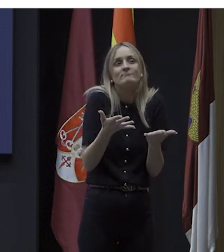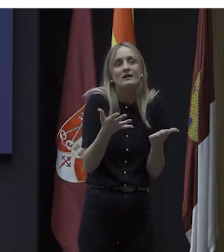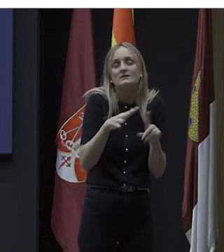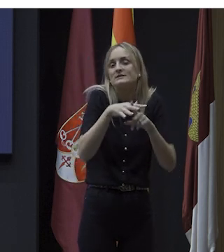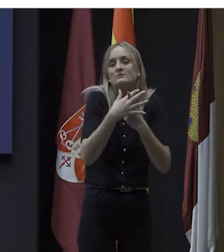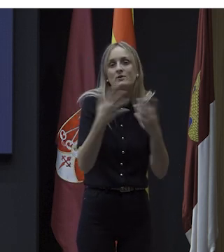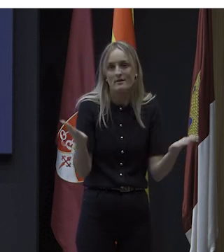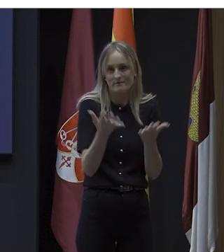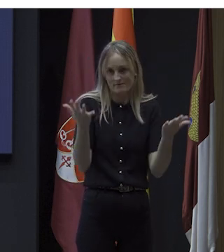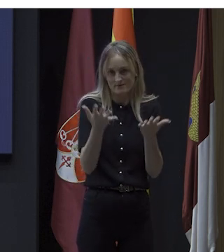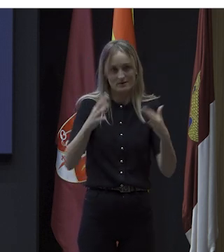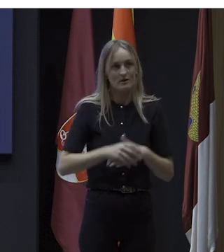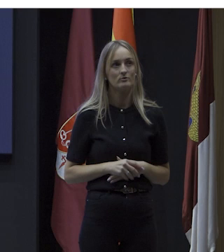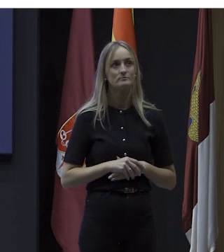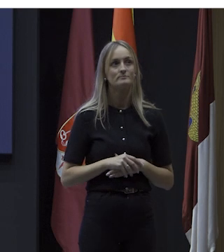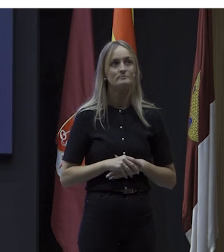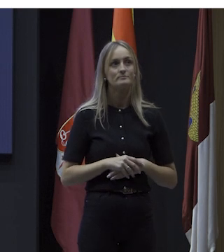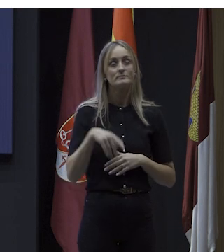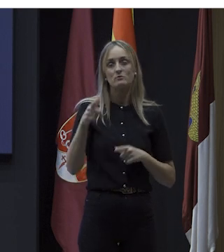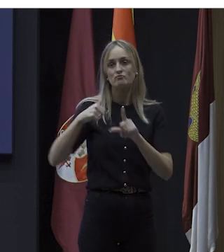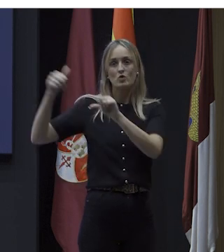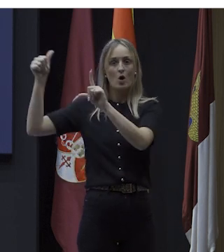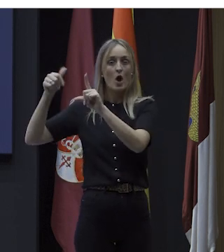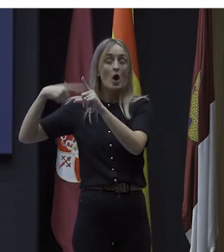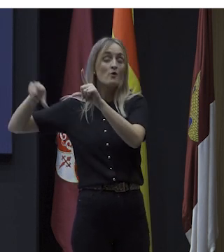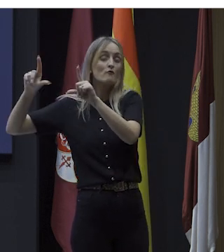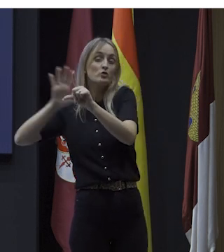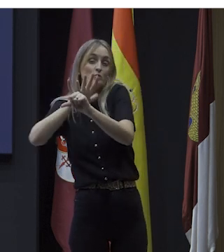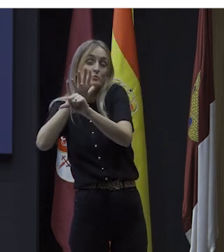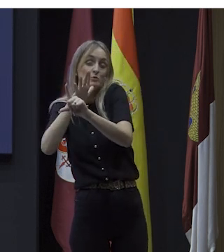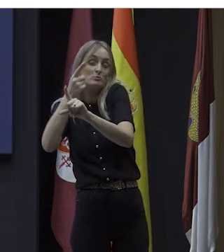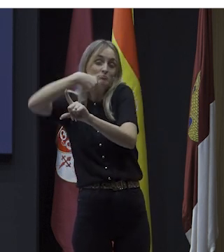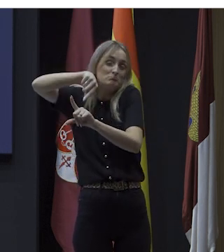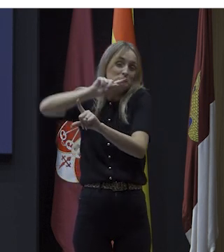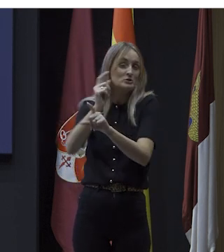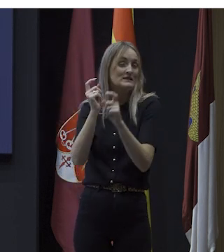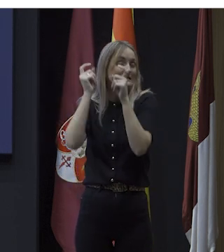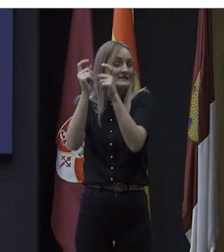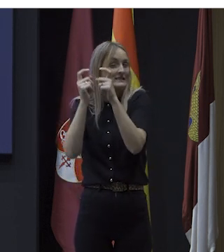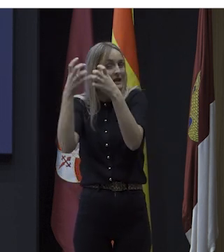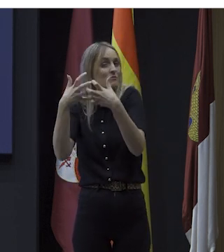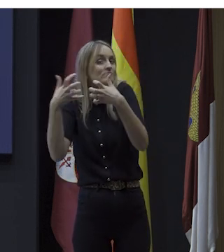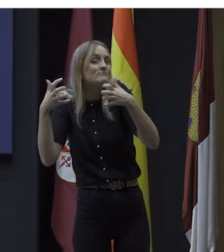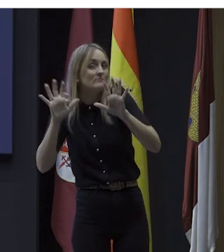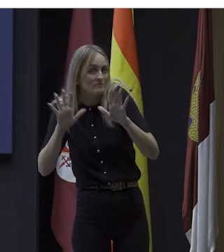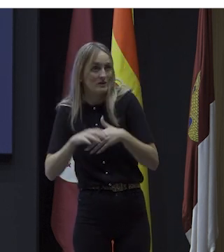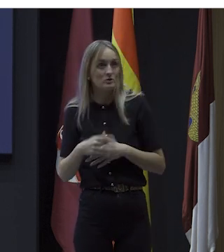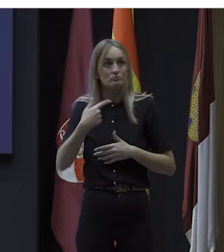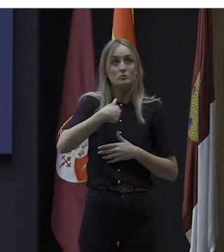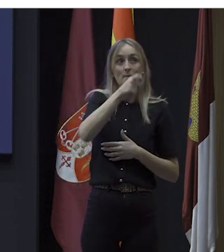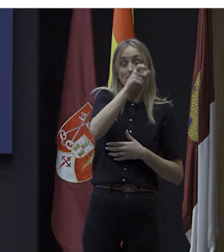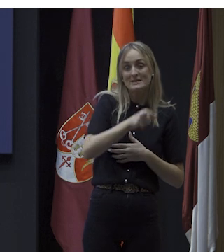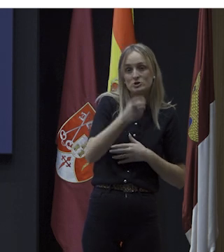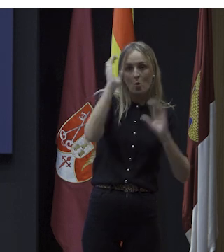mucho. He puesto esta foto para intentar un poco hacer una metáfora. Tenemos un trabajador con casco y otro